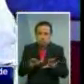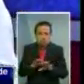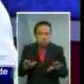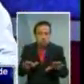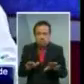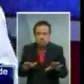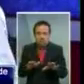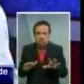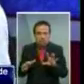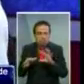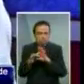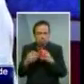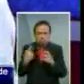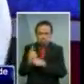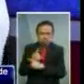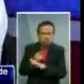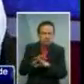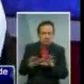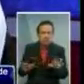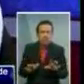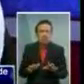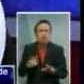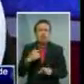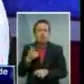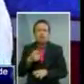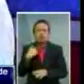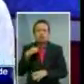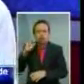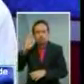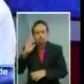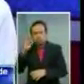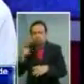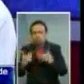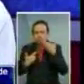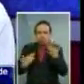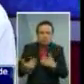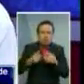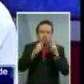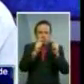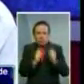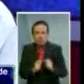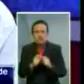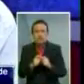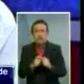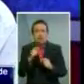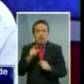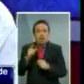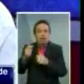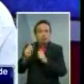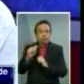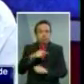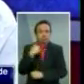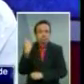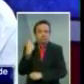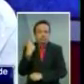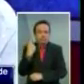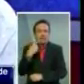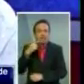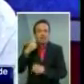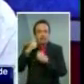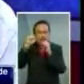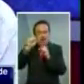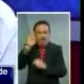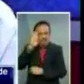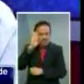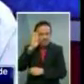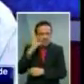nada articulado, nada conversado, absolutamente nada. Nosotros estamos dedicados a nuestras campañas. Evidentemente ese remesón nos produce reflexionar y mirar qué es lo que pasa.